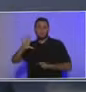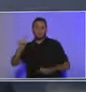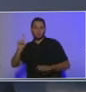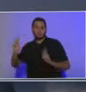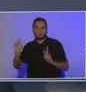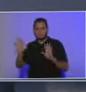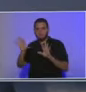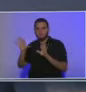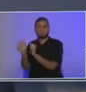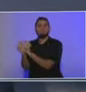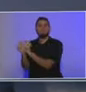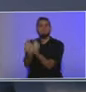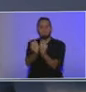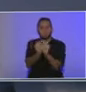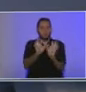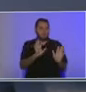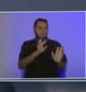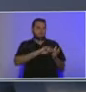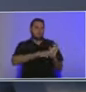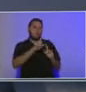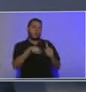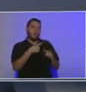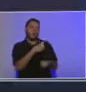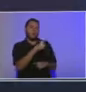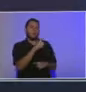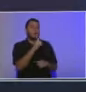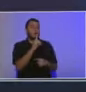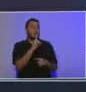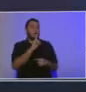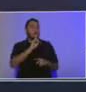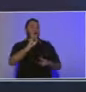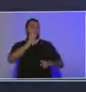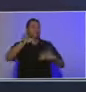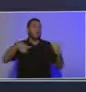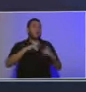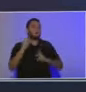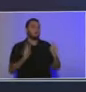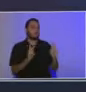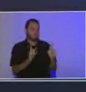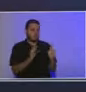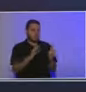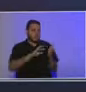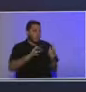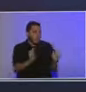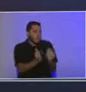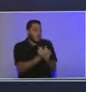que las 51 personas quedaron detenidas, ¿se establece entonces que fue un arresto? Bueno,